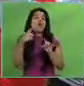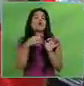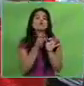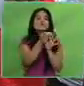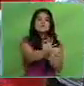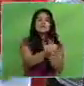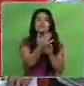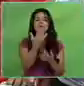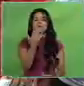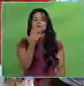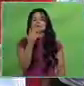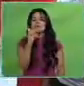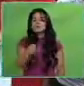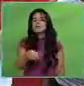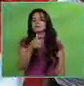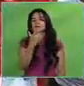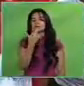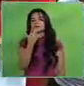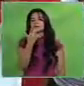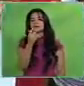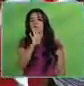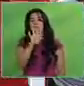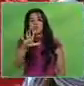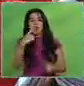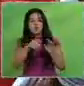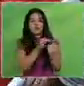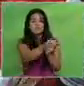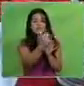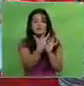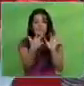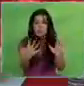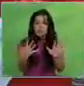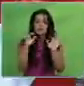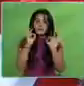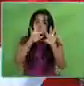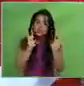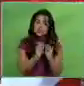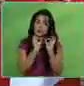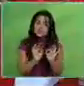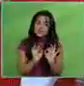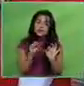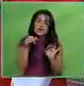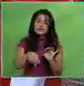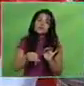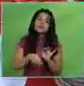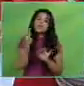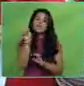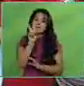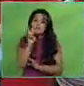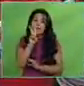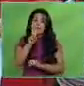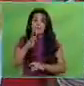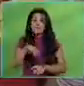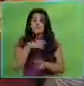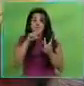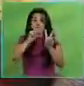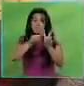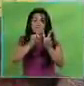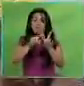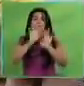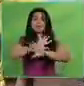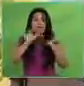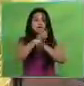Cordero, más 39 en CEA. Es decir, que la gran misión Vivienda Venezuela está llegando a todos